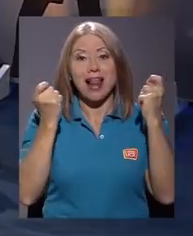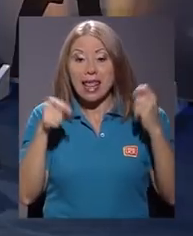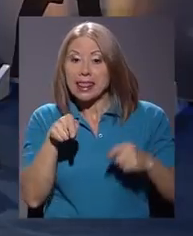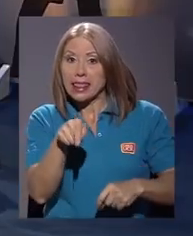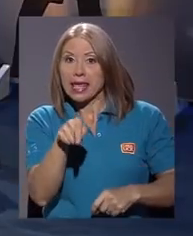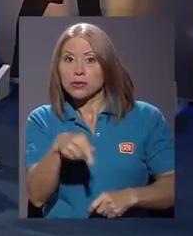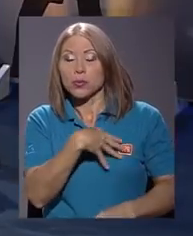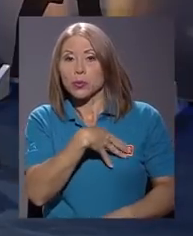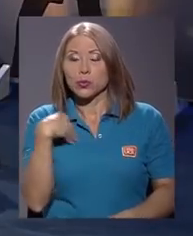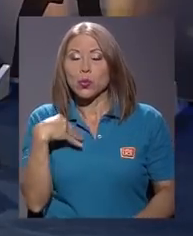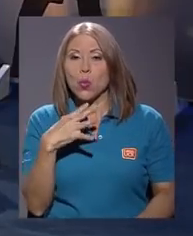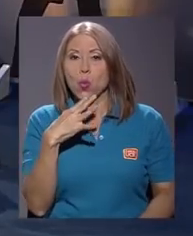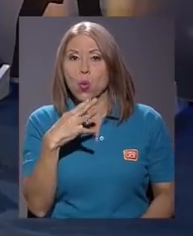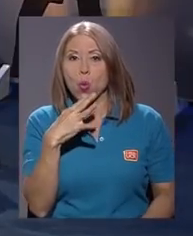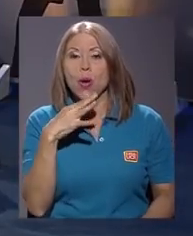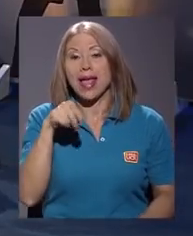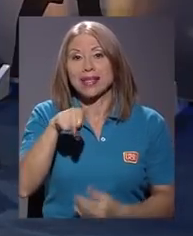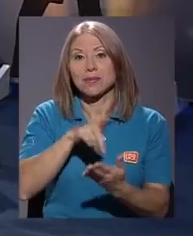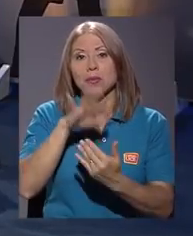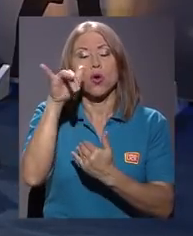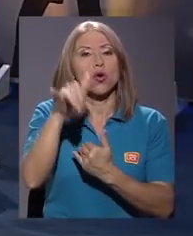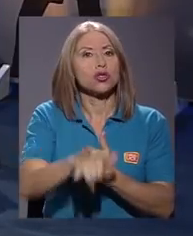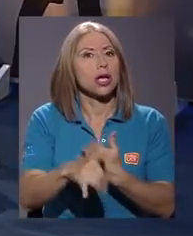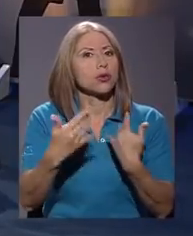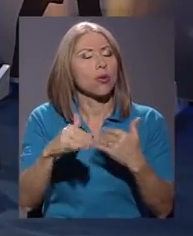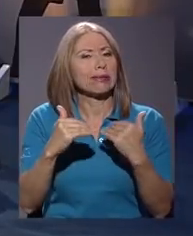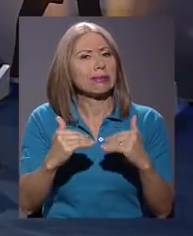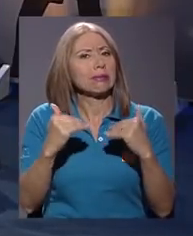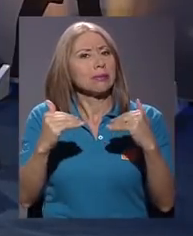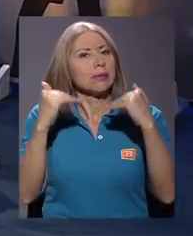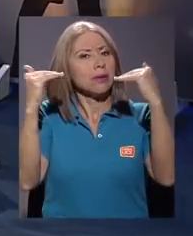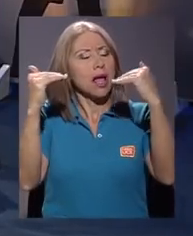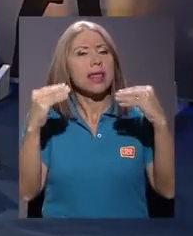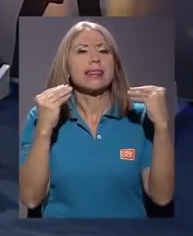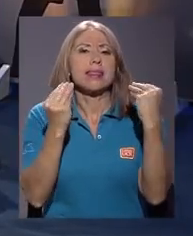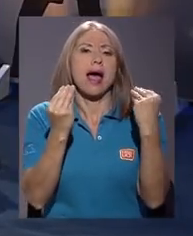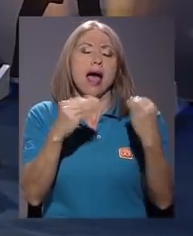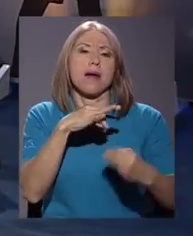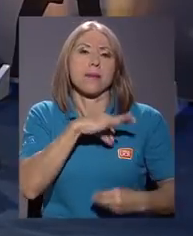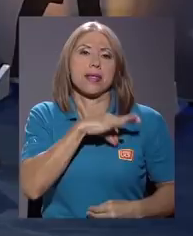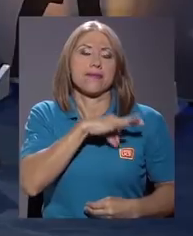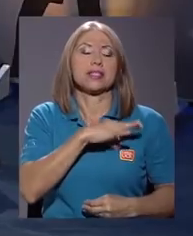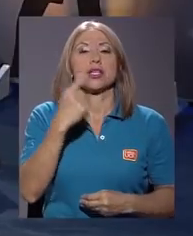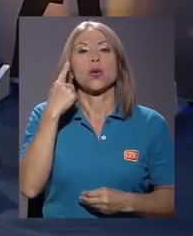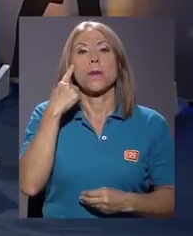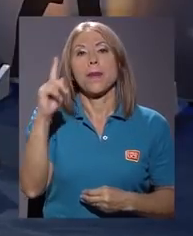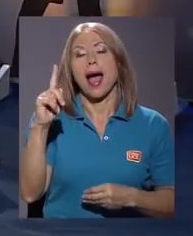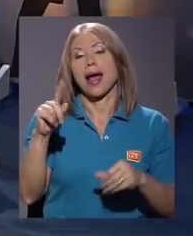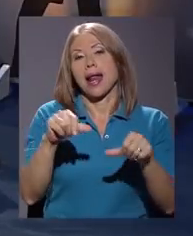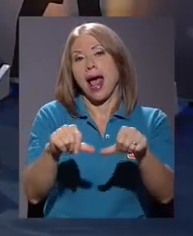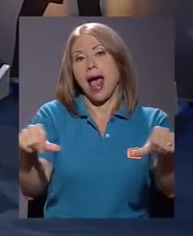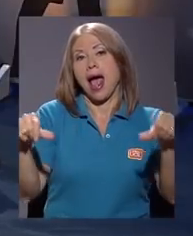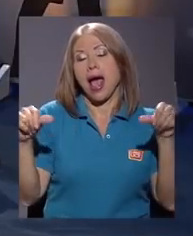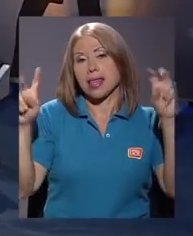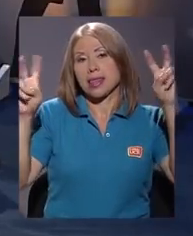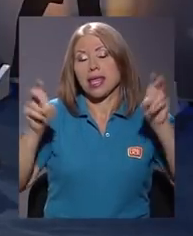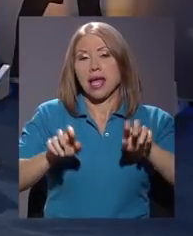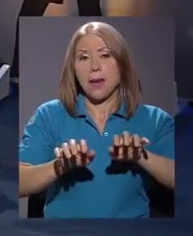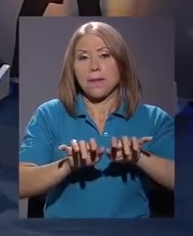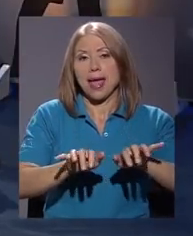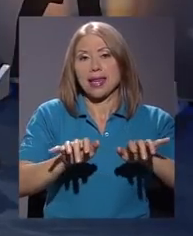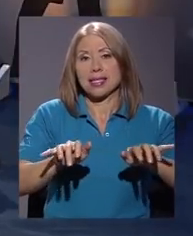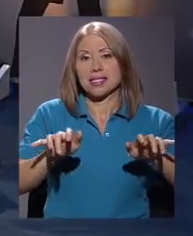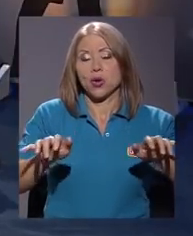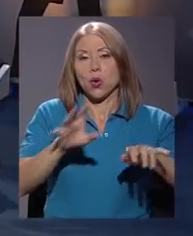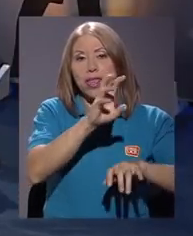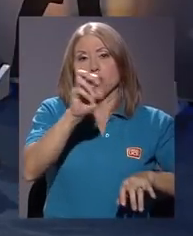sigamos conversando este proyecto tan ambicioso y tan beneficioso para el ámbito pianístico de Costa Rica y de Centroamérica porque